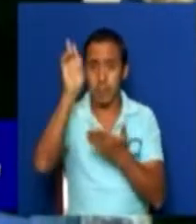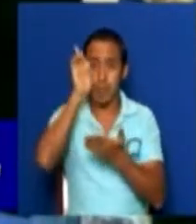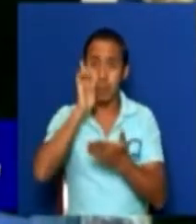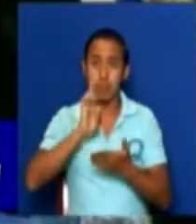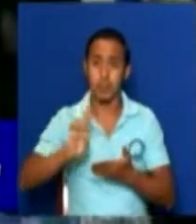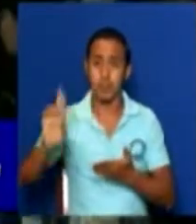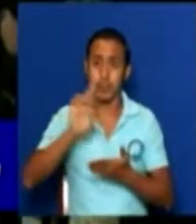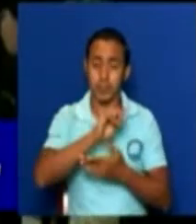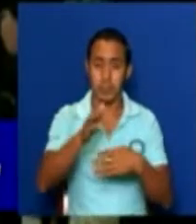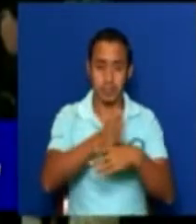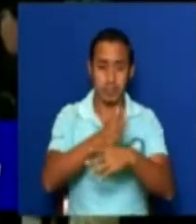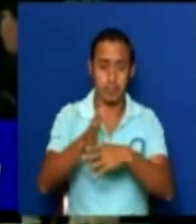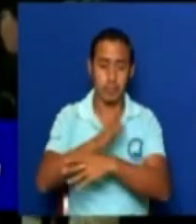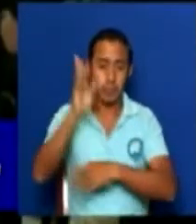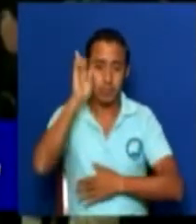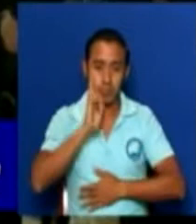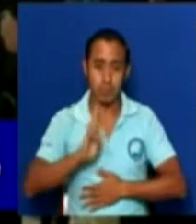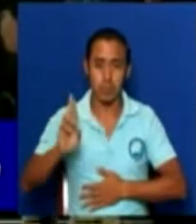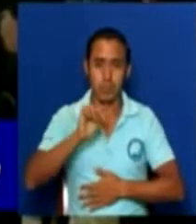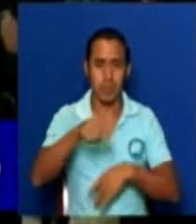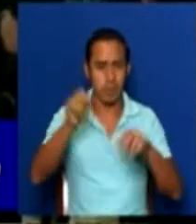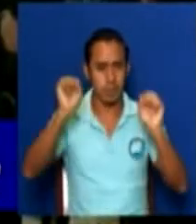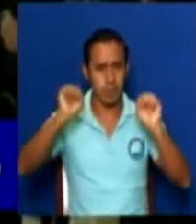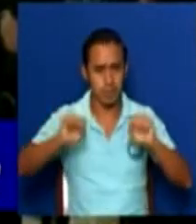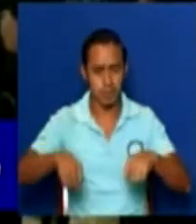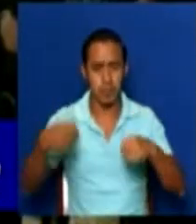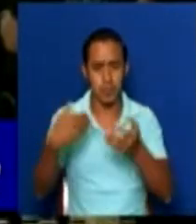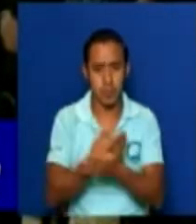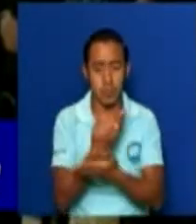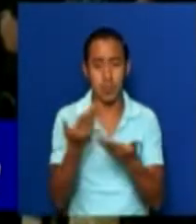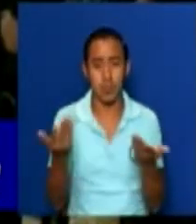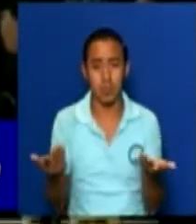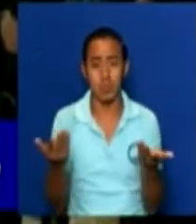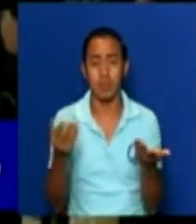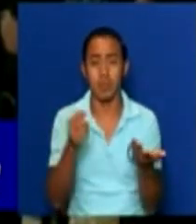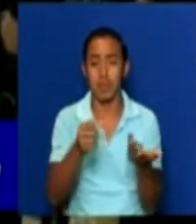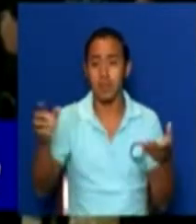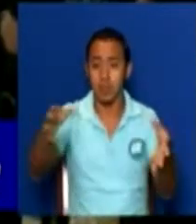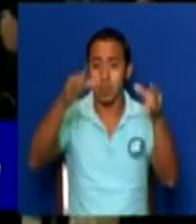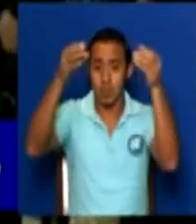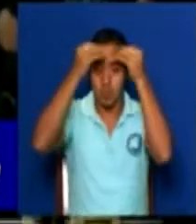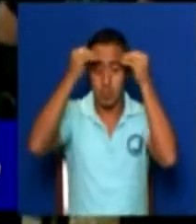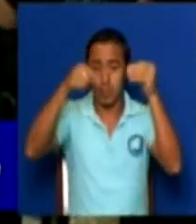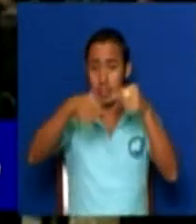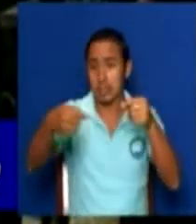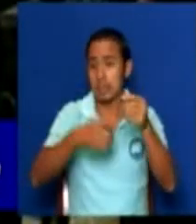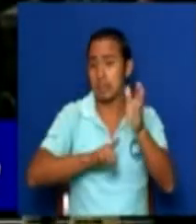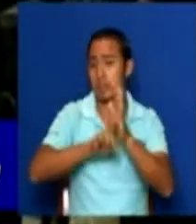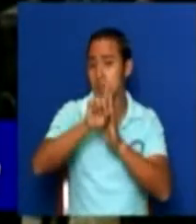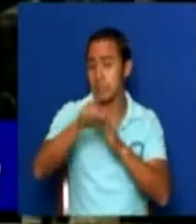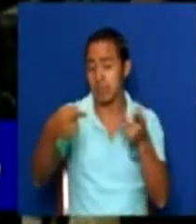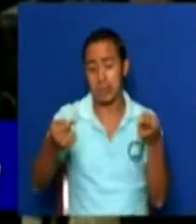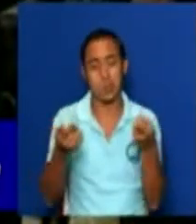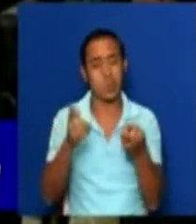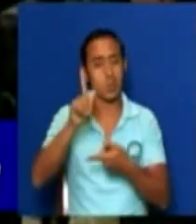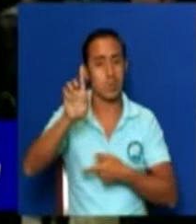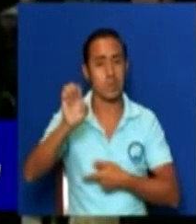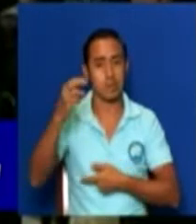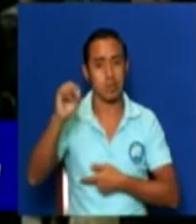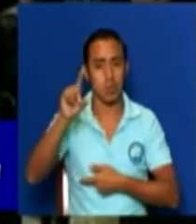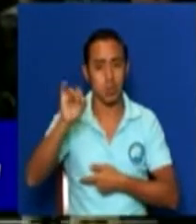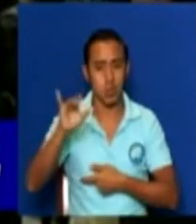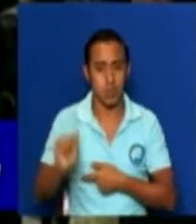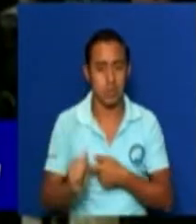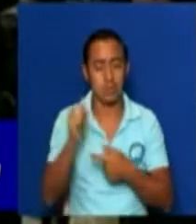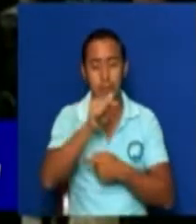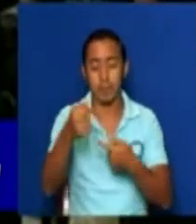que las universidades puedan ofrecer nuevas carreras que hoy en día no están, porque con el desarrollo tecnológico, la innovación y